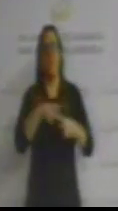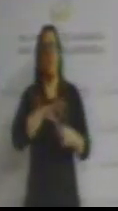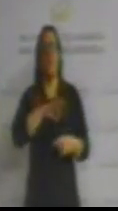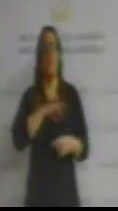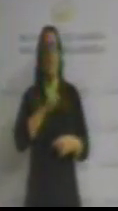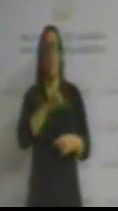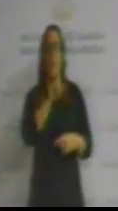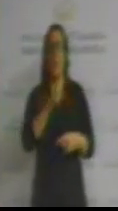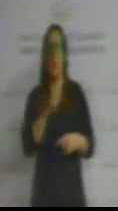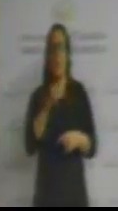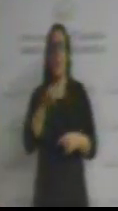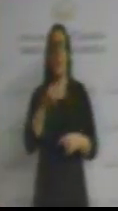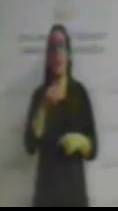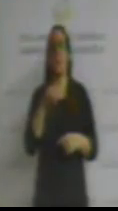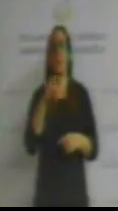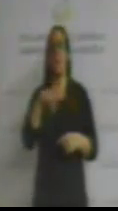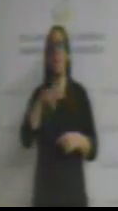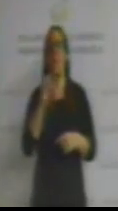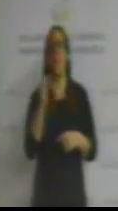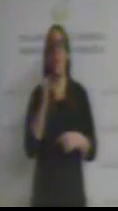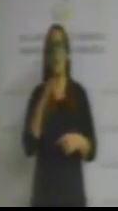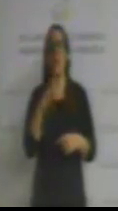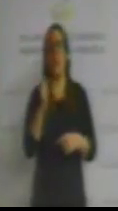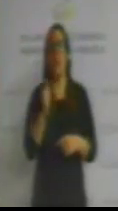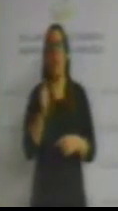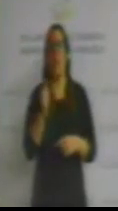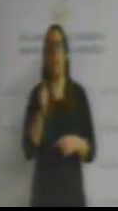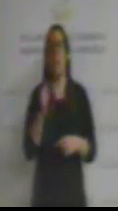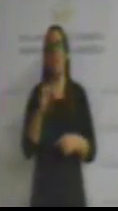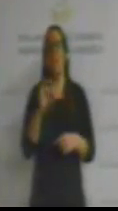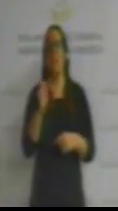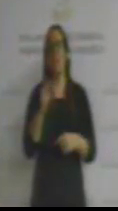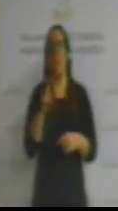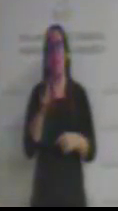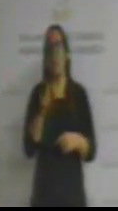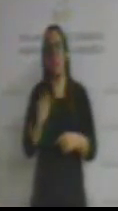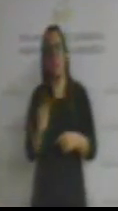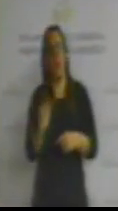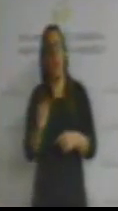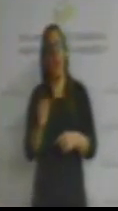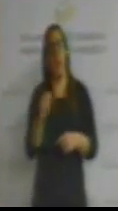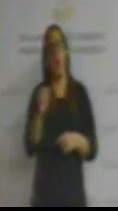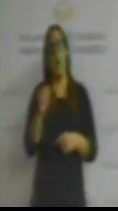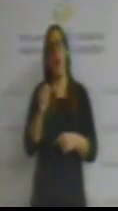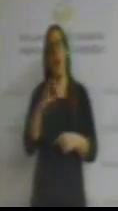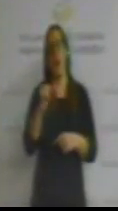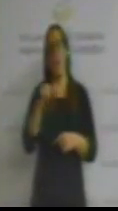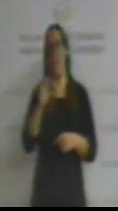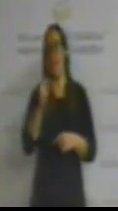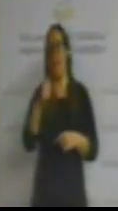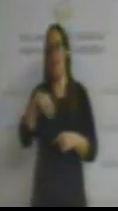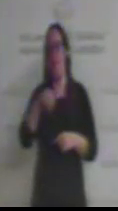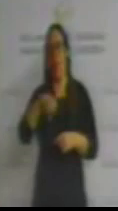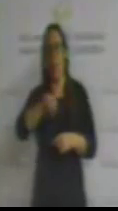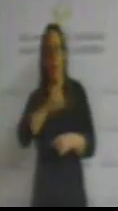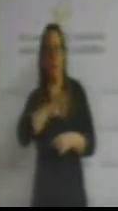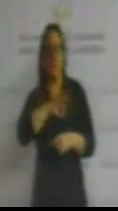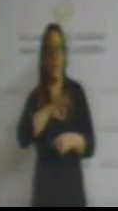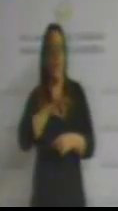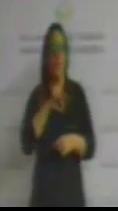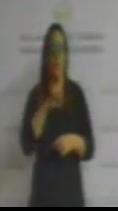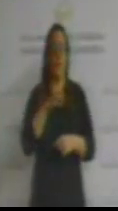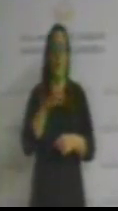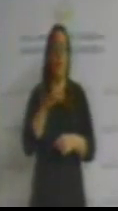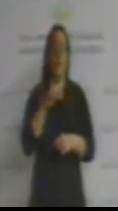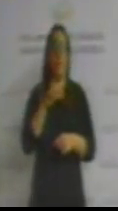José Javier Mujica Astibia, de Diego Salva Lezán, de Francisco Casanova Vicente, de Antonio Fernández